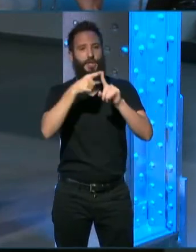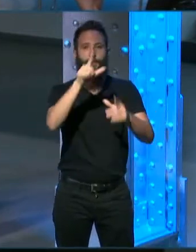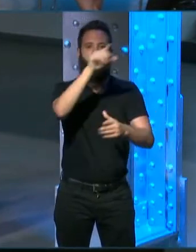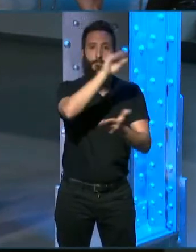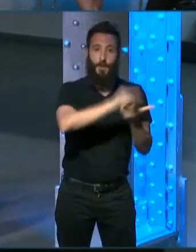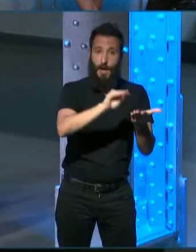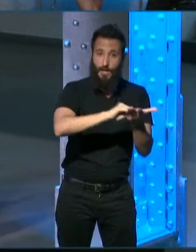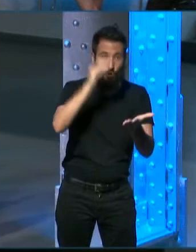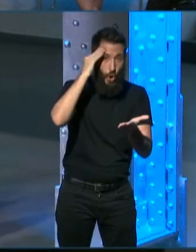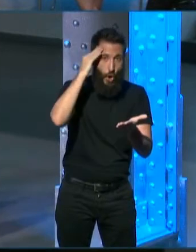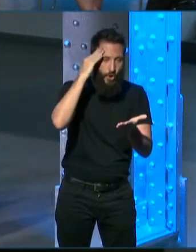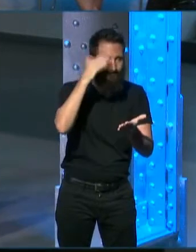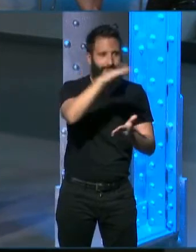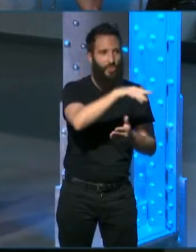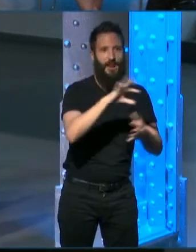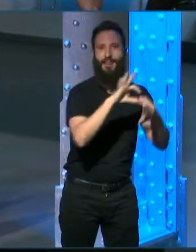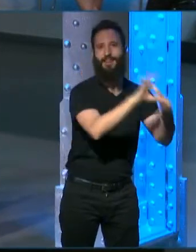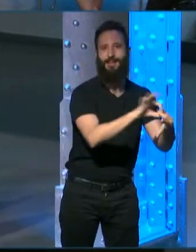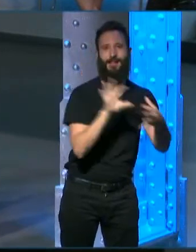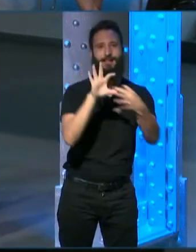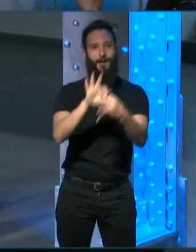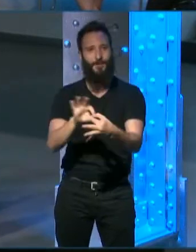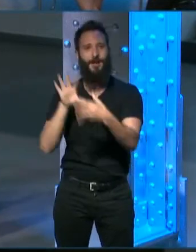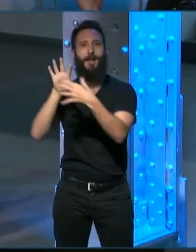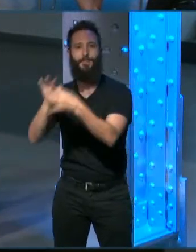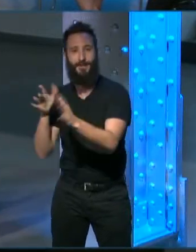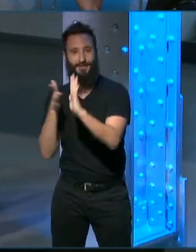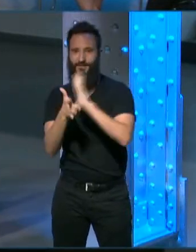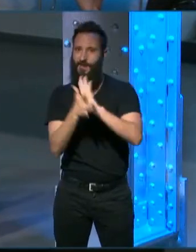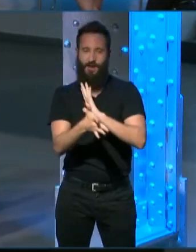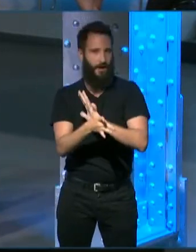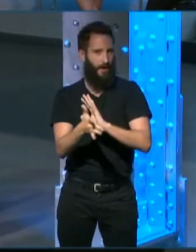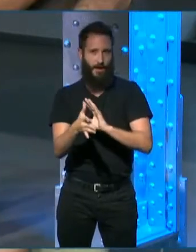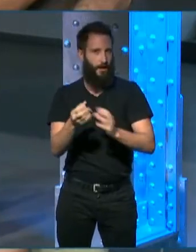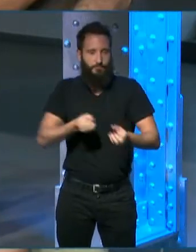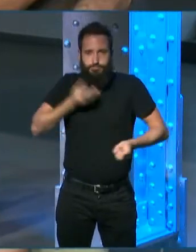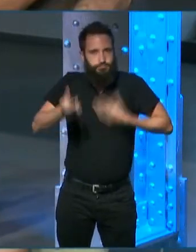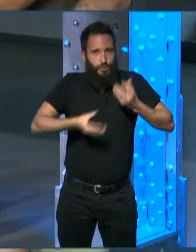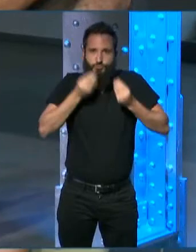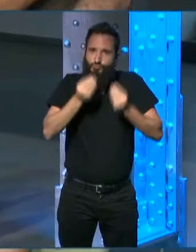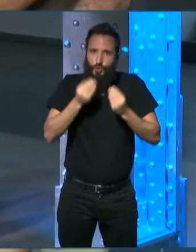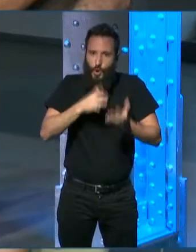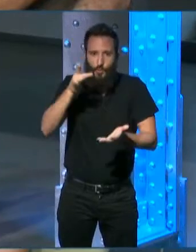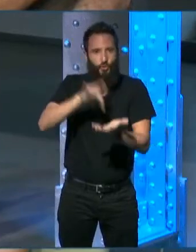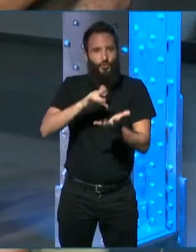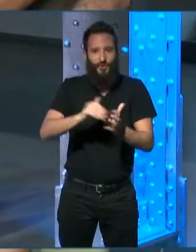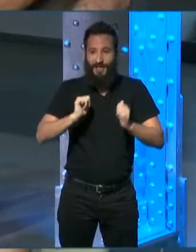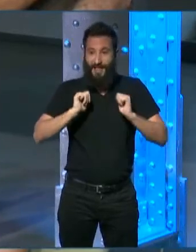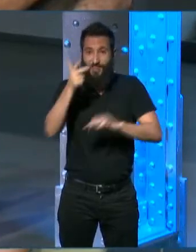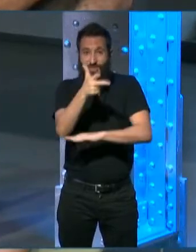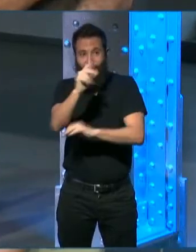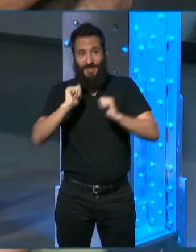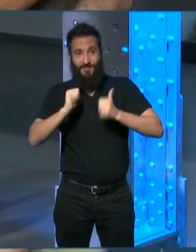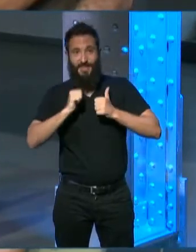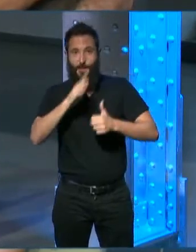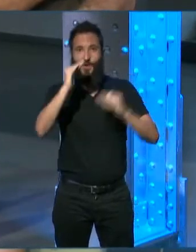escritoras resultan muy expresivos, resultan muy, muy significativos. Yo ya lo he comentado con vosotros, a mí ese arranque con la casa de Fernando